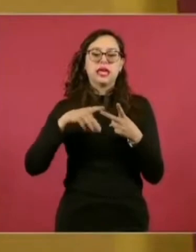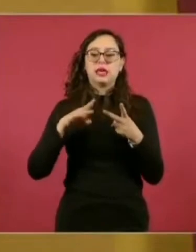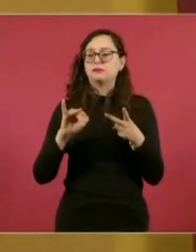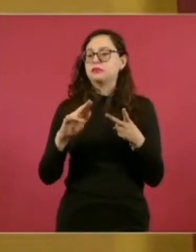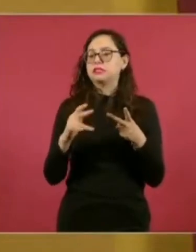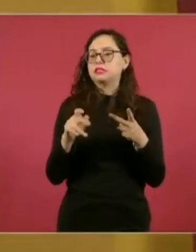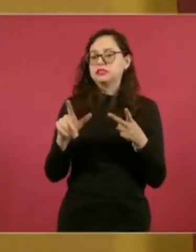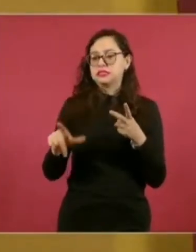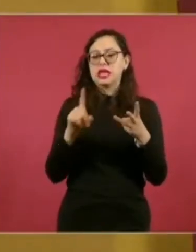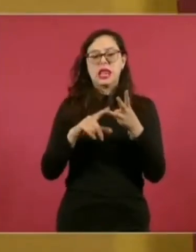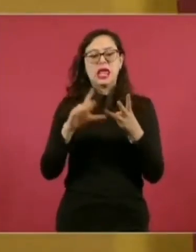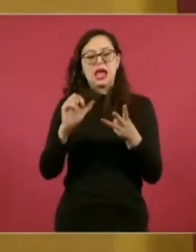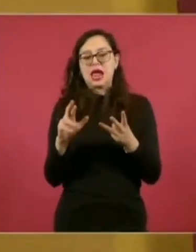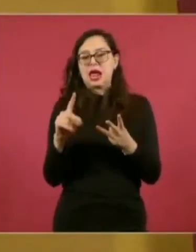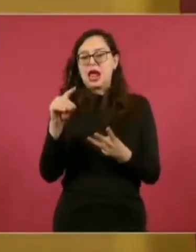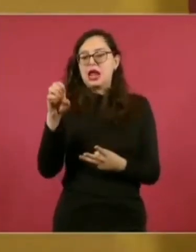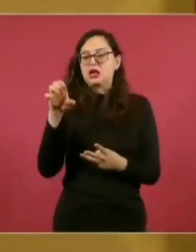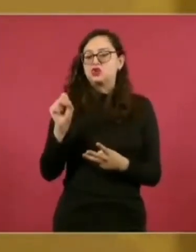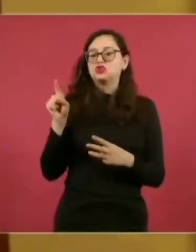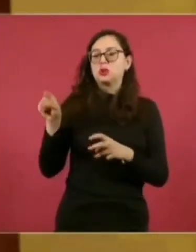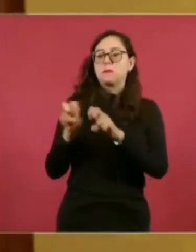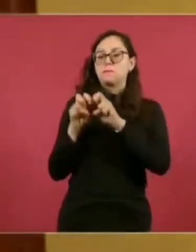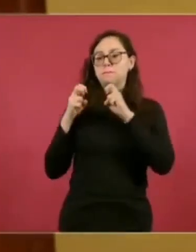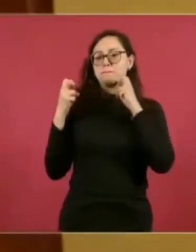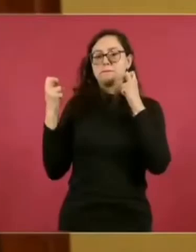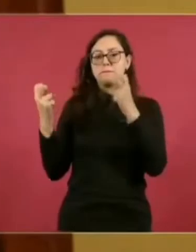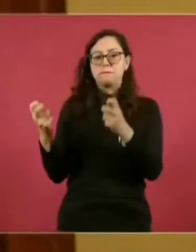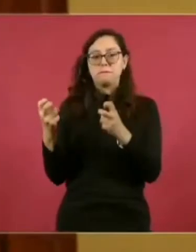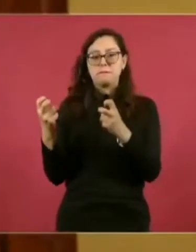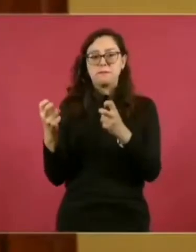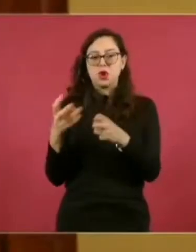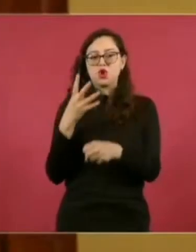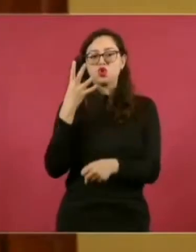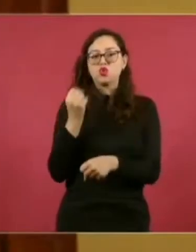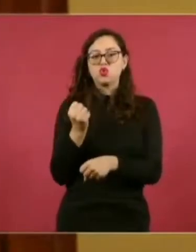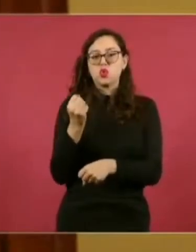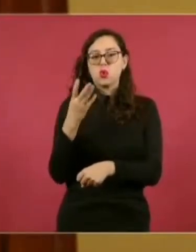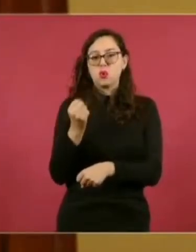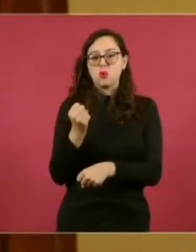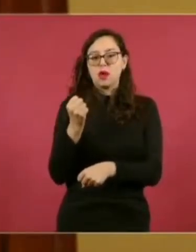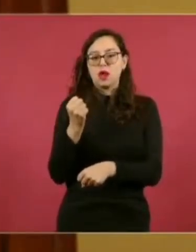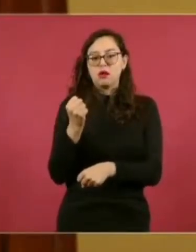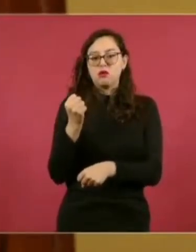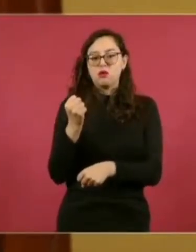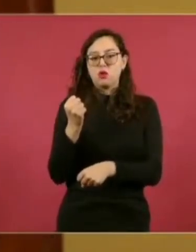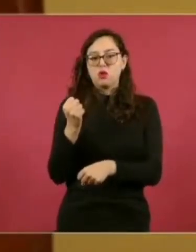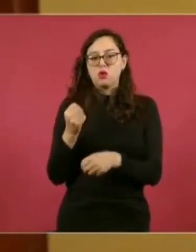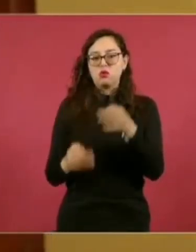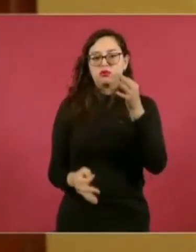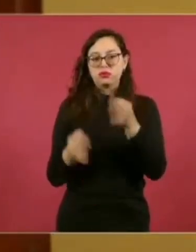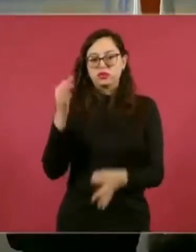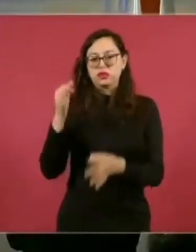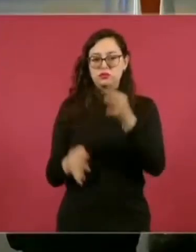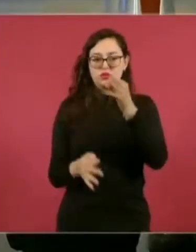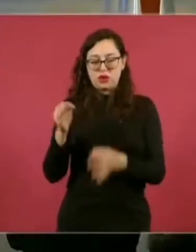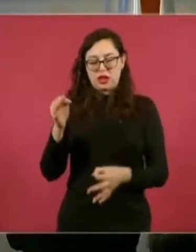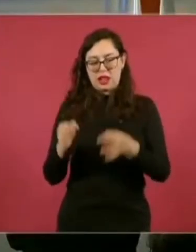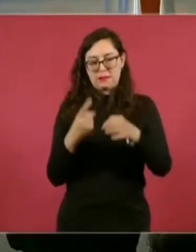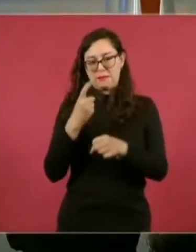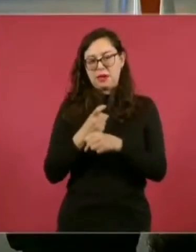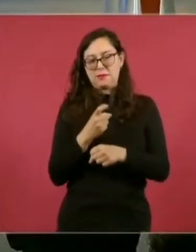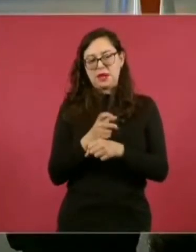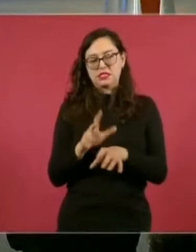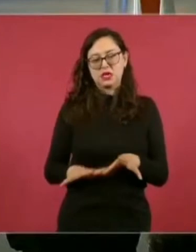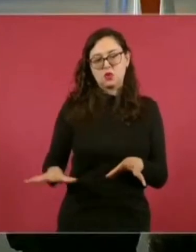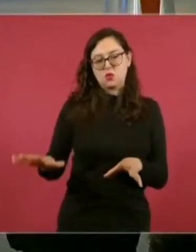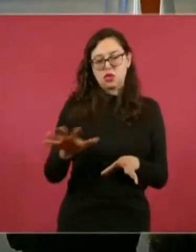Benítez, magistrados del 9º Tribunal Colegiado en Materia Penal del Primer Circuito. Este es del caso de